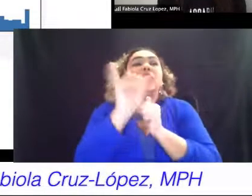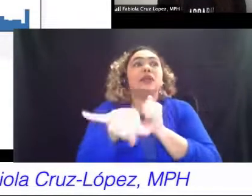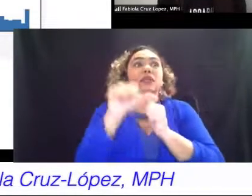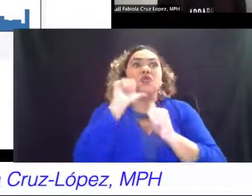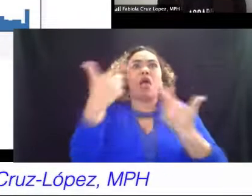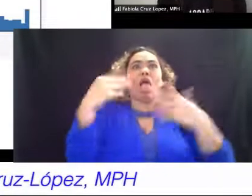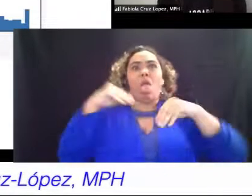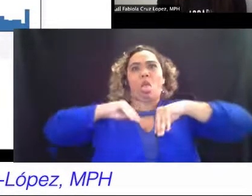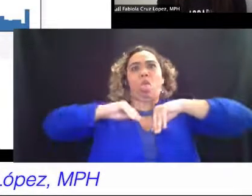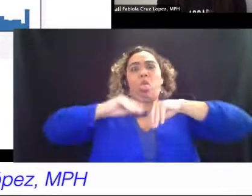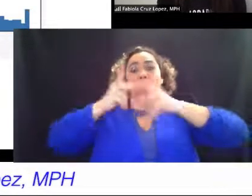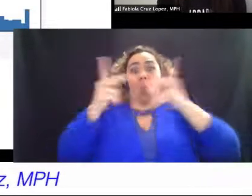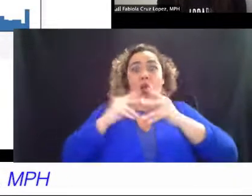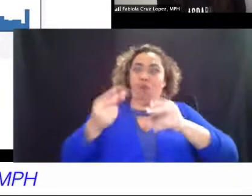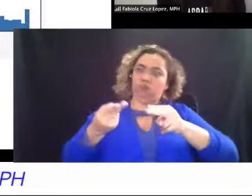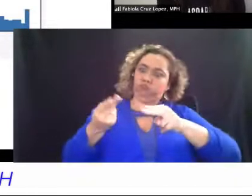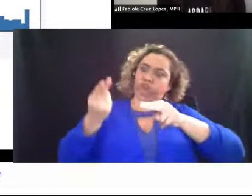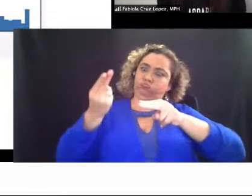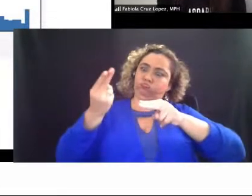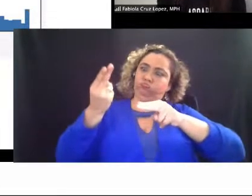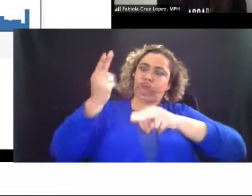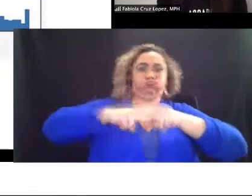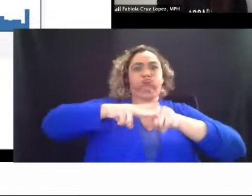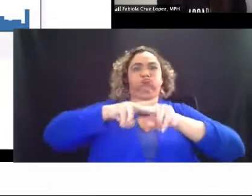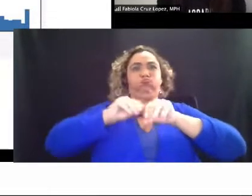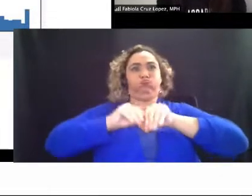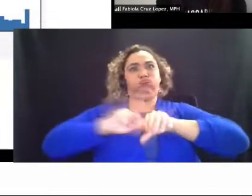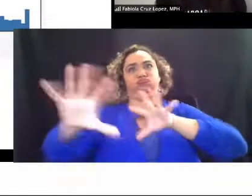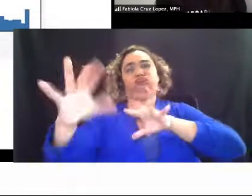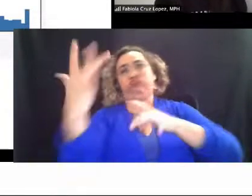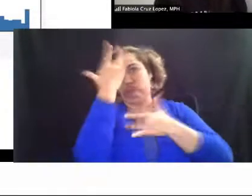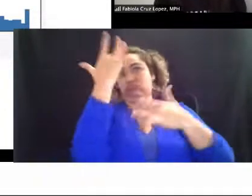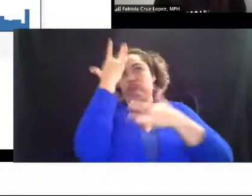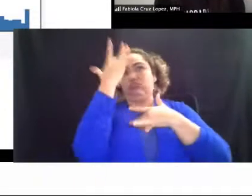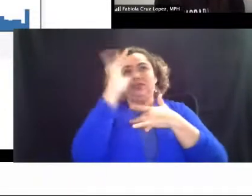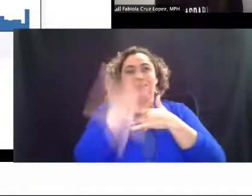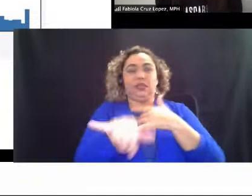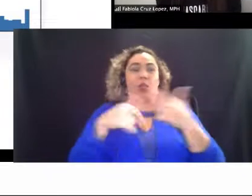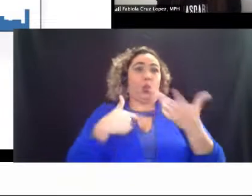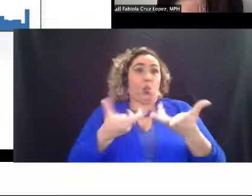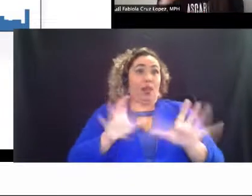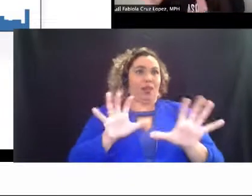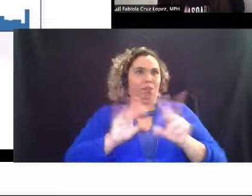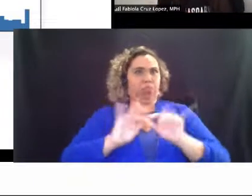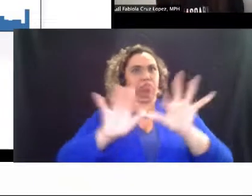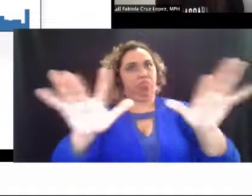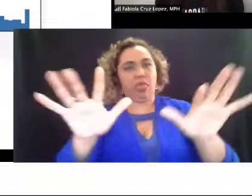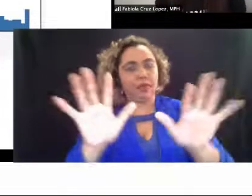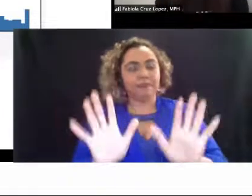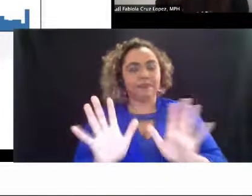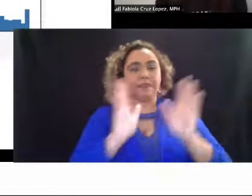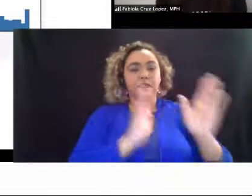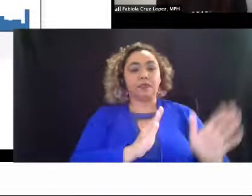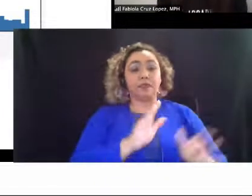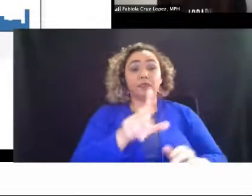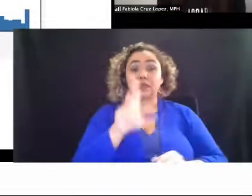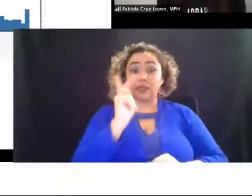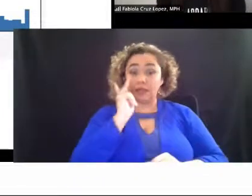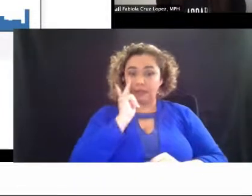convierta en uno de los lugares más propensos, ¿verdad?, a estos brotes. Por otro lado,